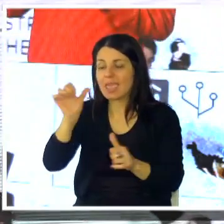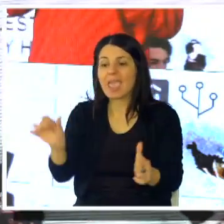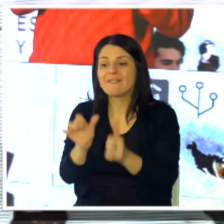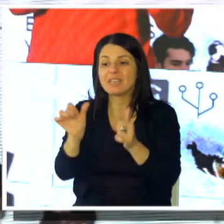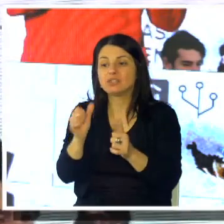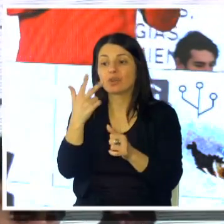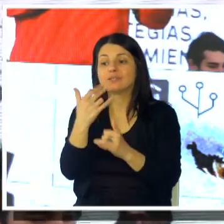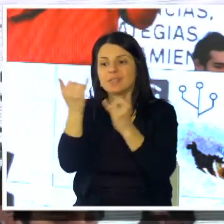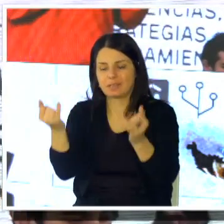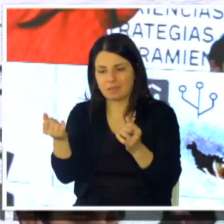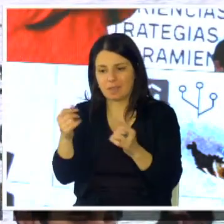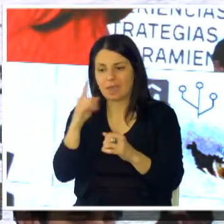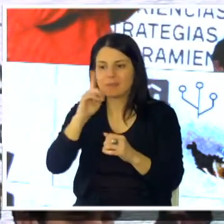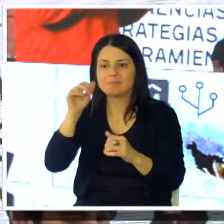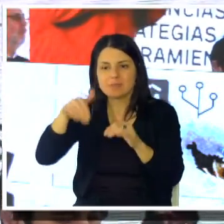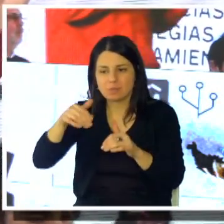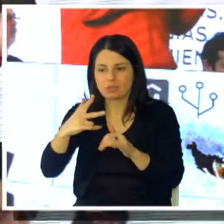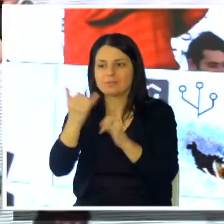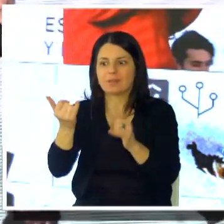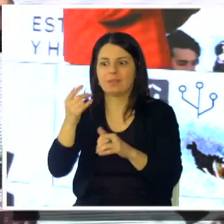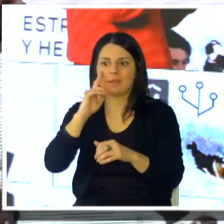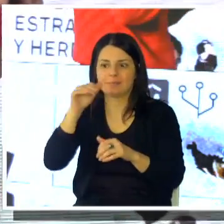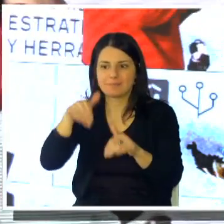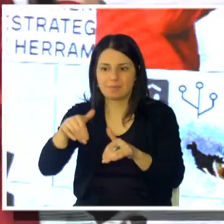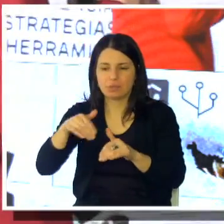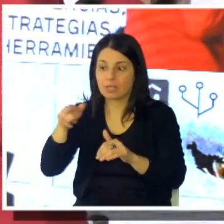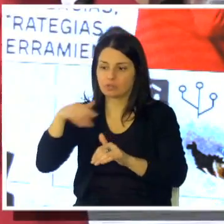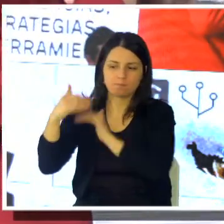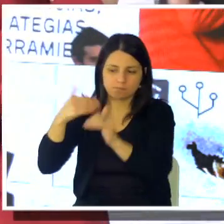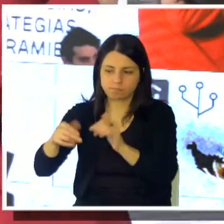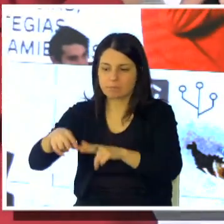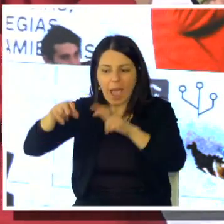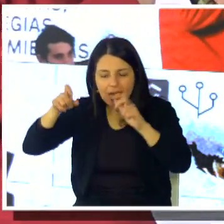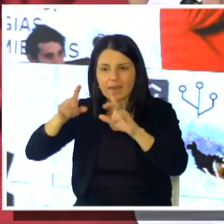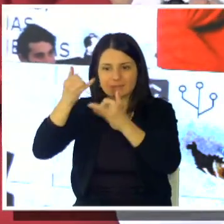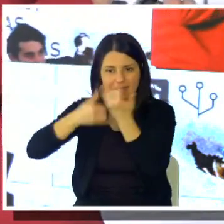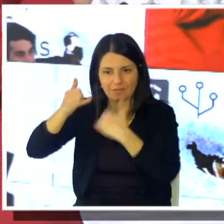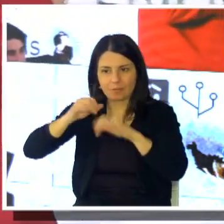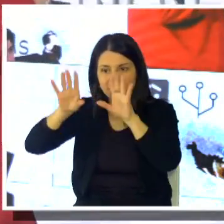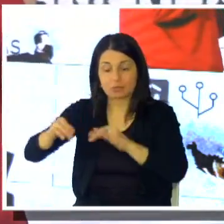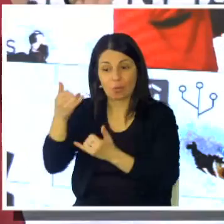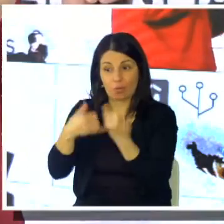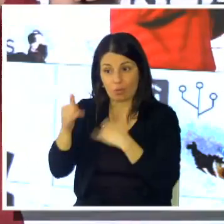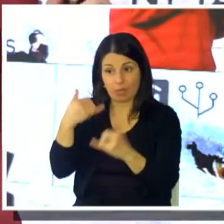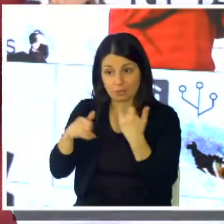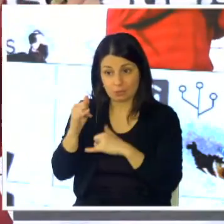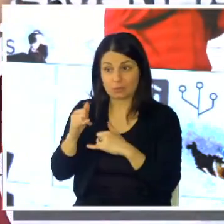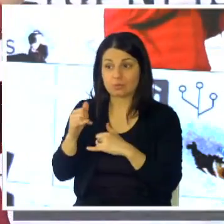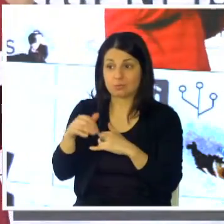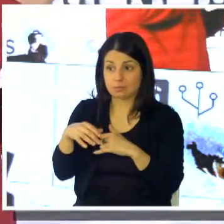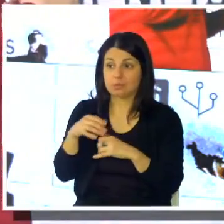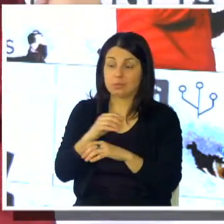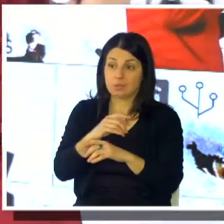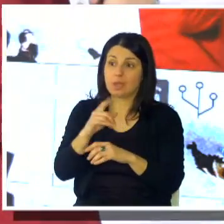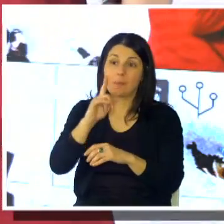1.000 millones de eventos estamos recibiendo. Procesar eso y hacer análisis sobre esos datos, con pico de 10.000